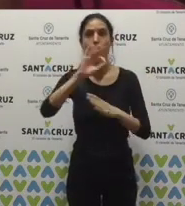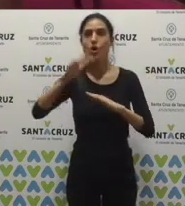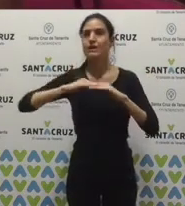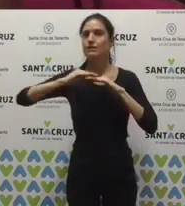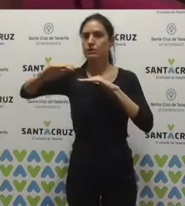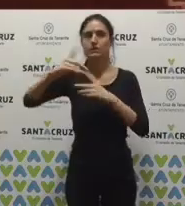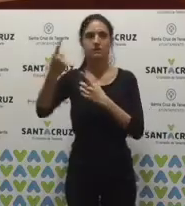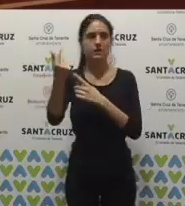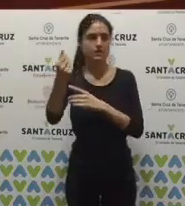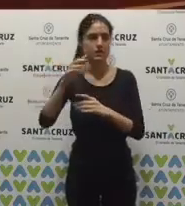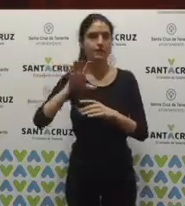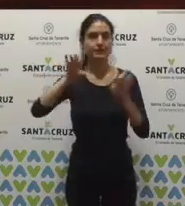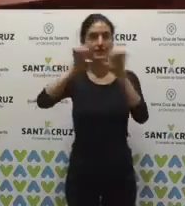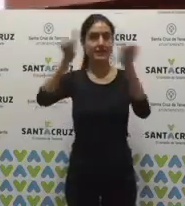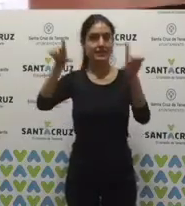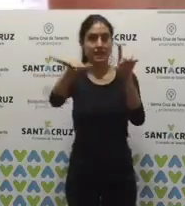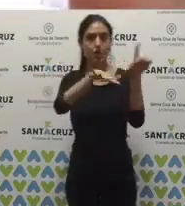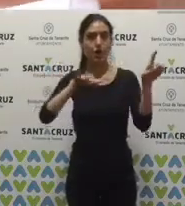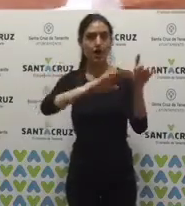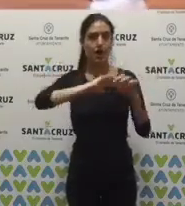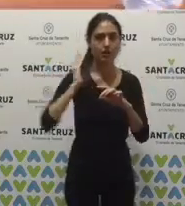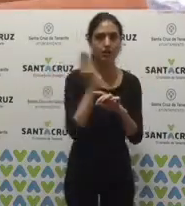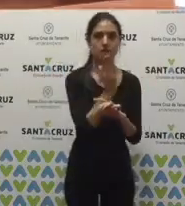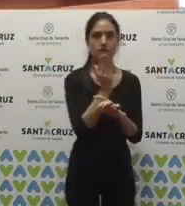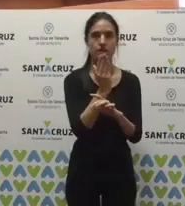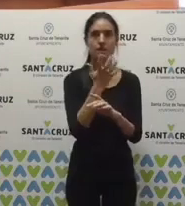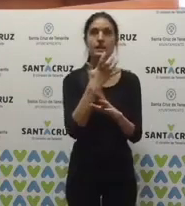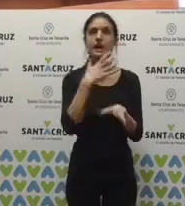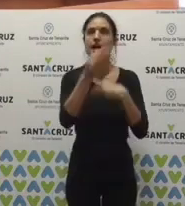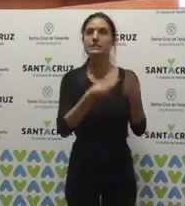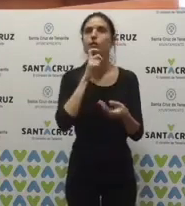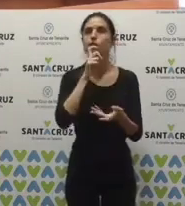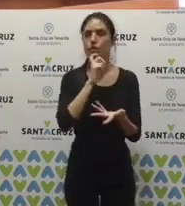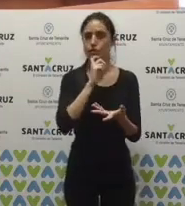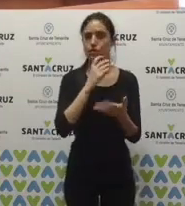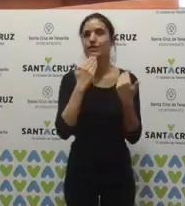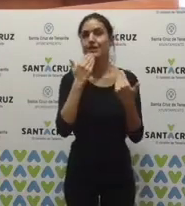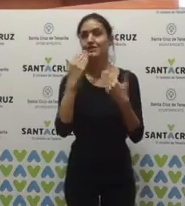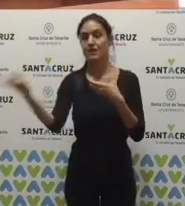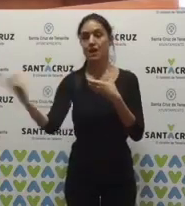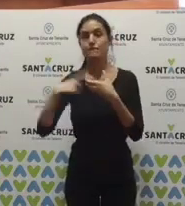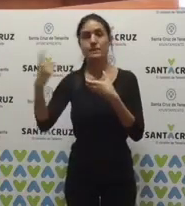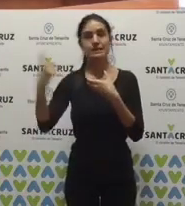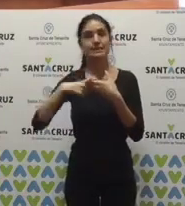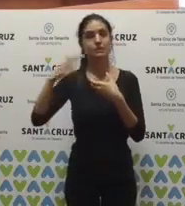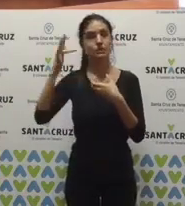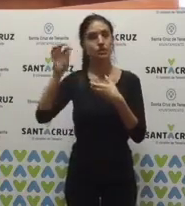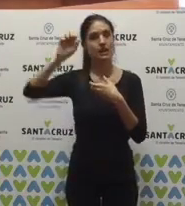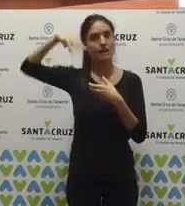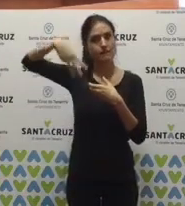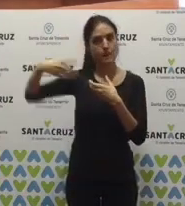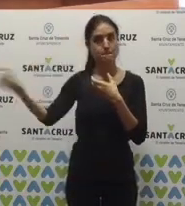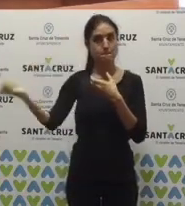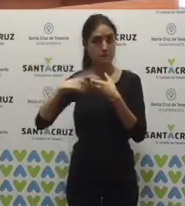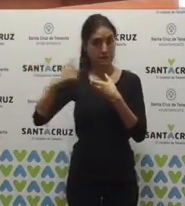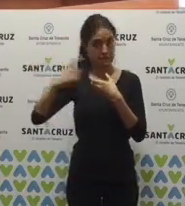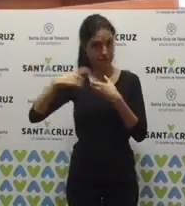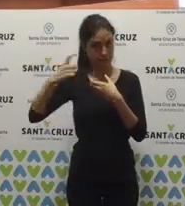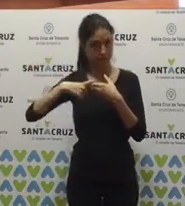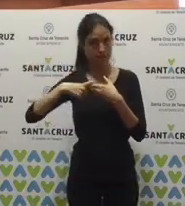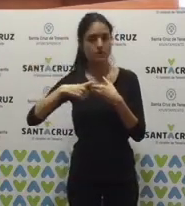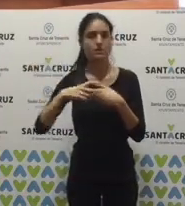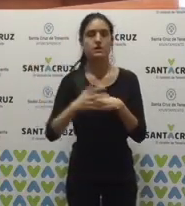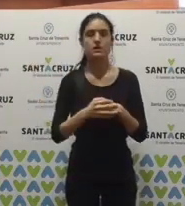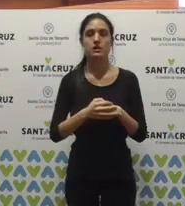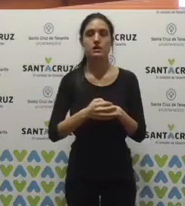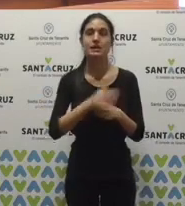las entidades locales locales se haga con la participación de la fe no sé como lo dije antes pero con la participación de la fe